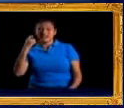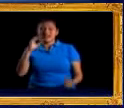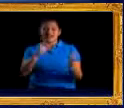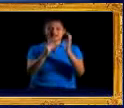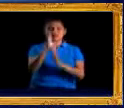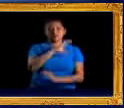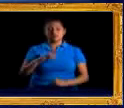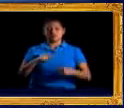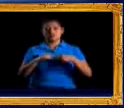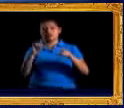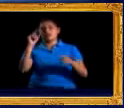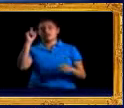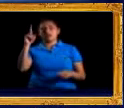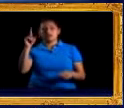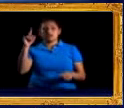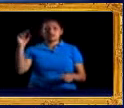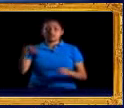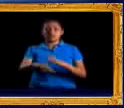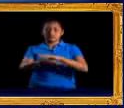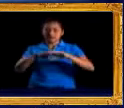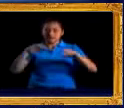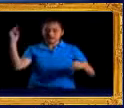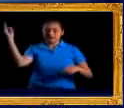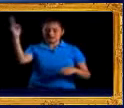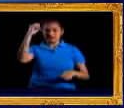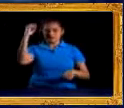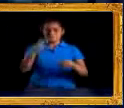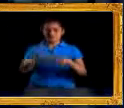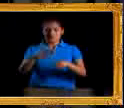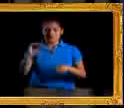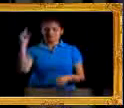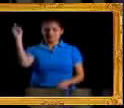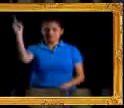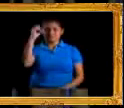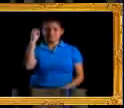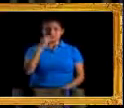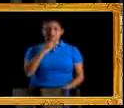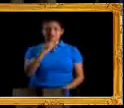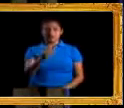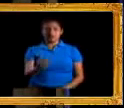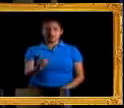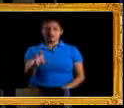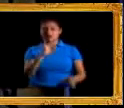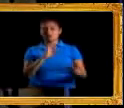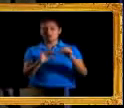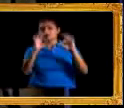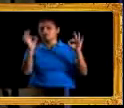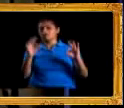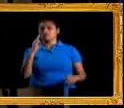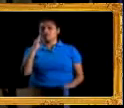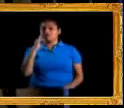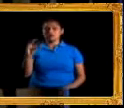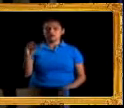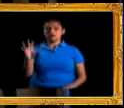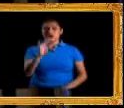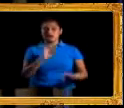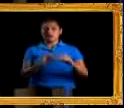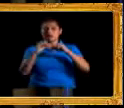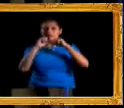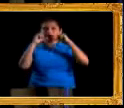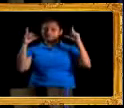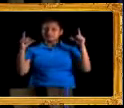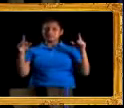pero Él sale vencedor, sale más que vencedor, hermano. Y de alguna manera vemos algo